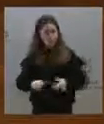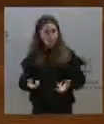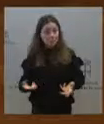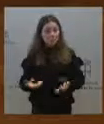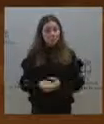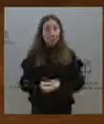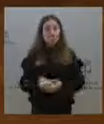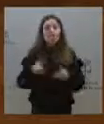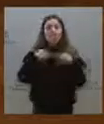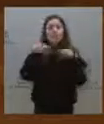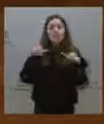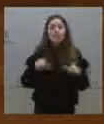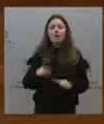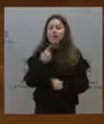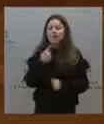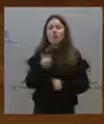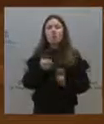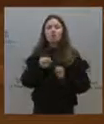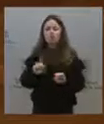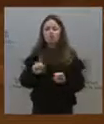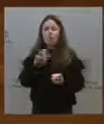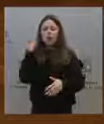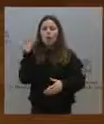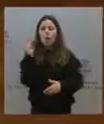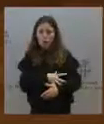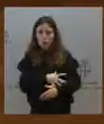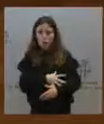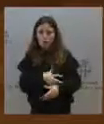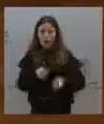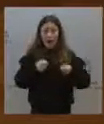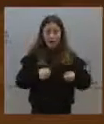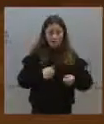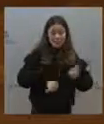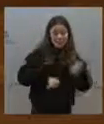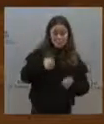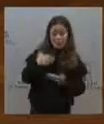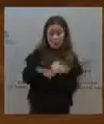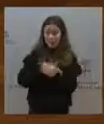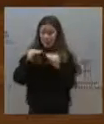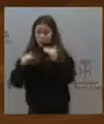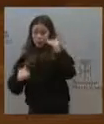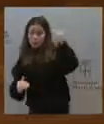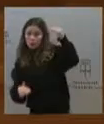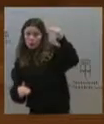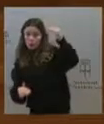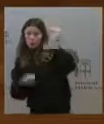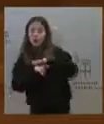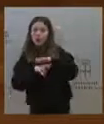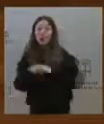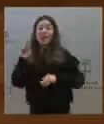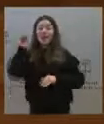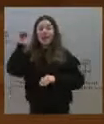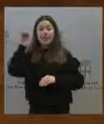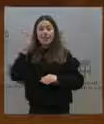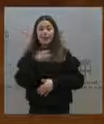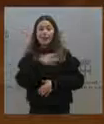su fondo. Se gasta más de lo que se ingresa, se recurre a recursos externos y no se endeudan. Hay una emisión de más de 800 millones de euros de deuda este